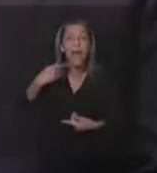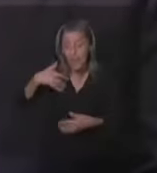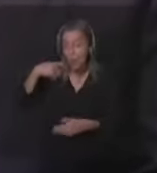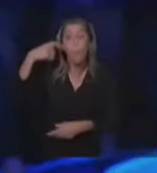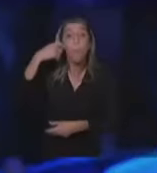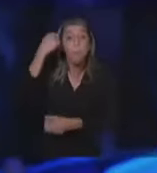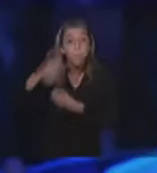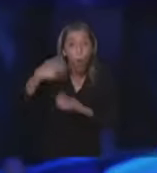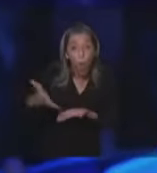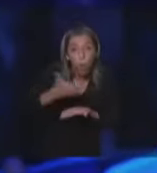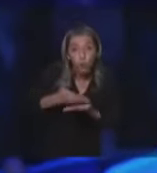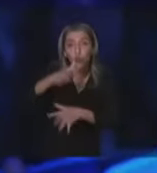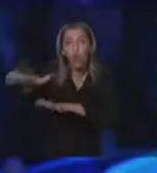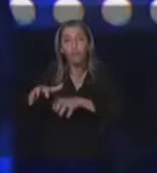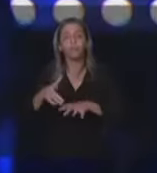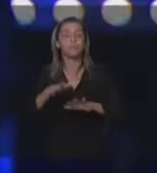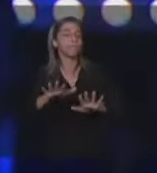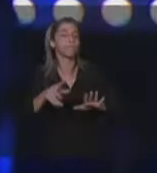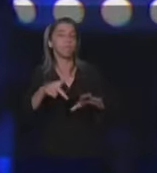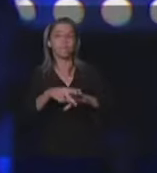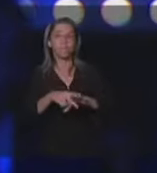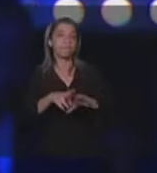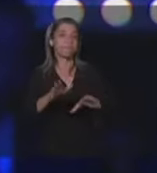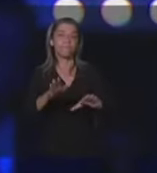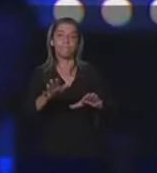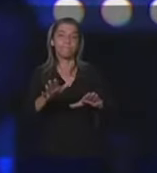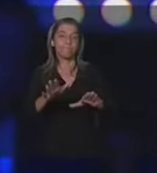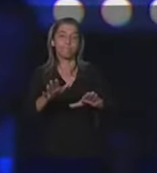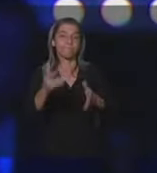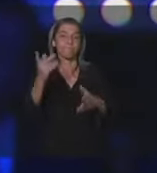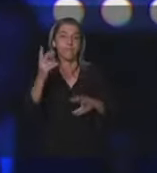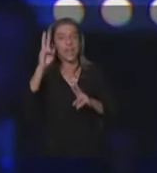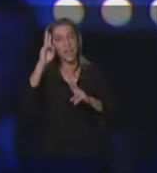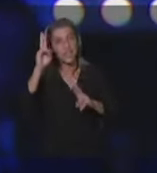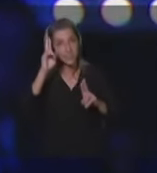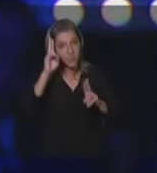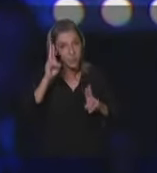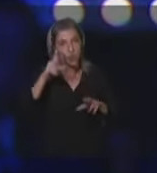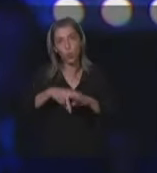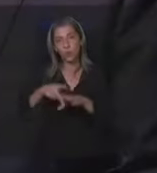límit por favor no se interrumpan repens